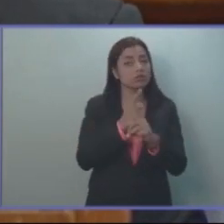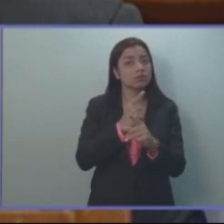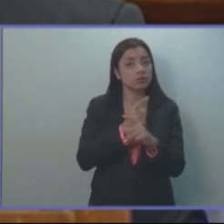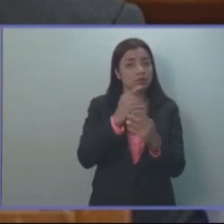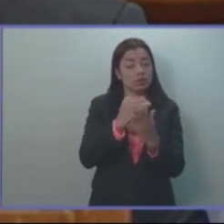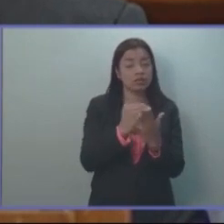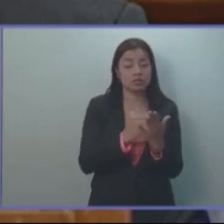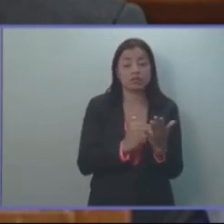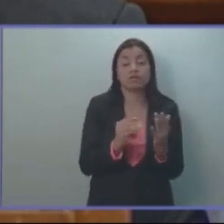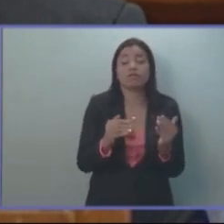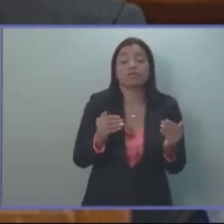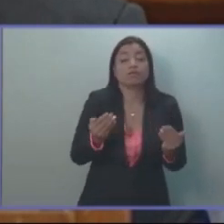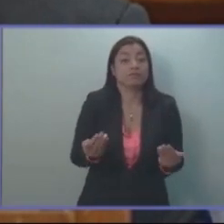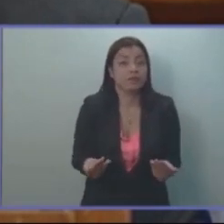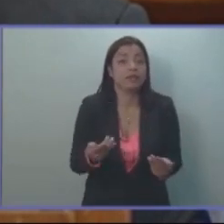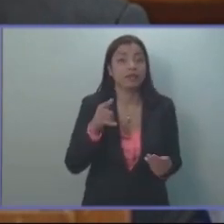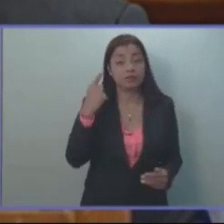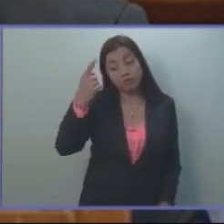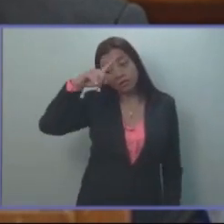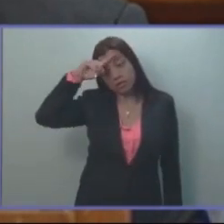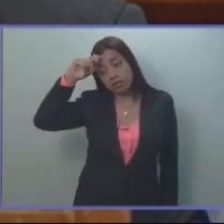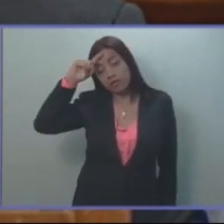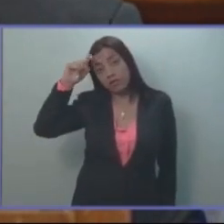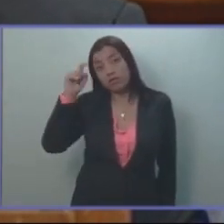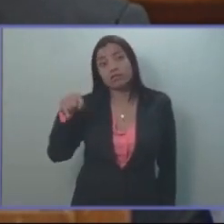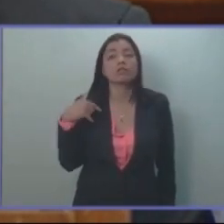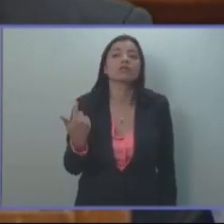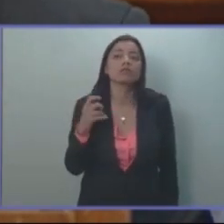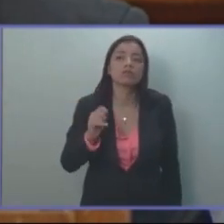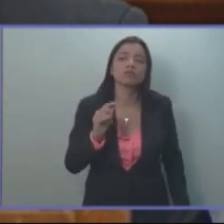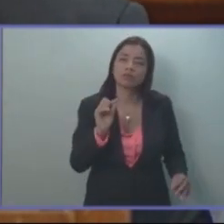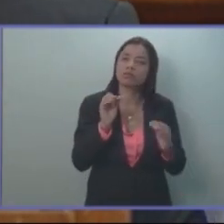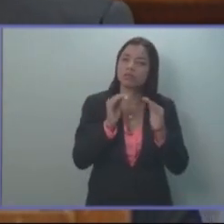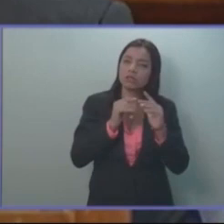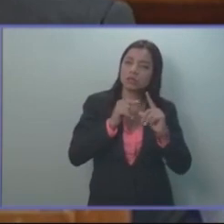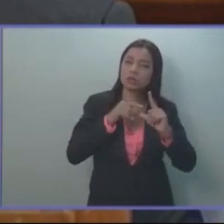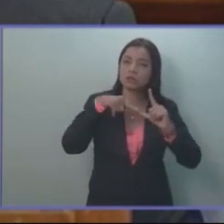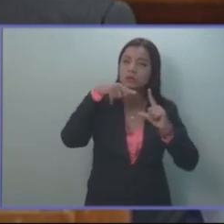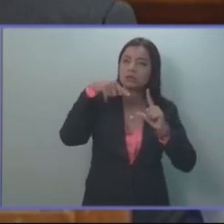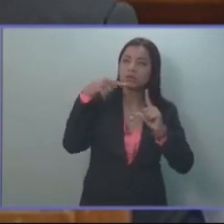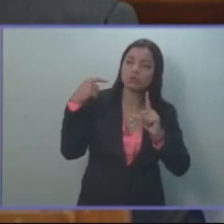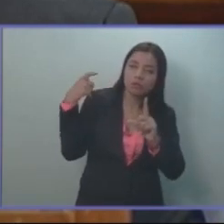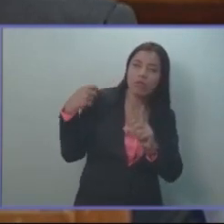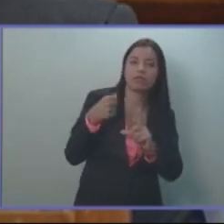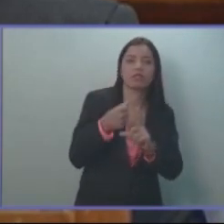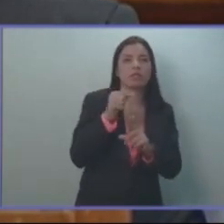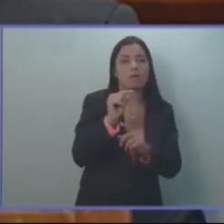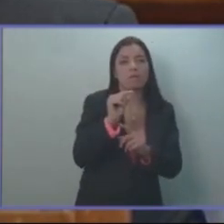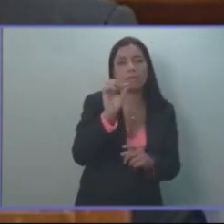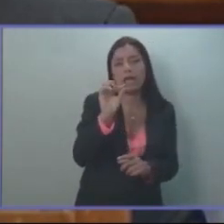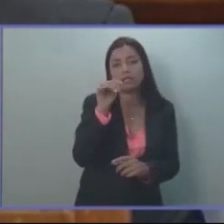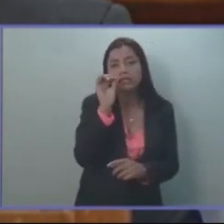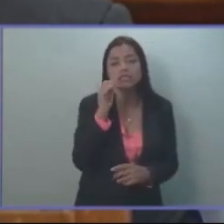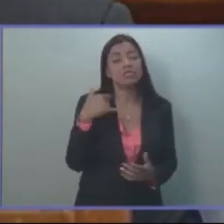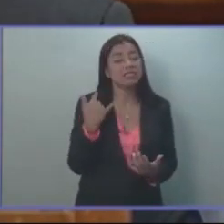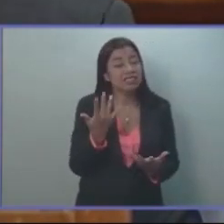modificación para que estos empleados puedan tener un pequeño aumento. Quisiéramos que tuviéramos más, que tuvieran más recursos, que